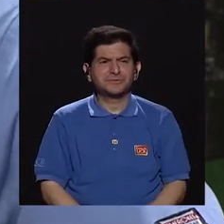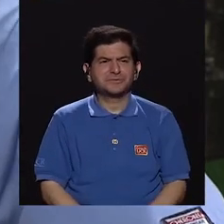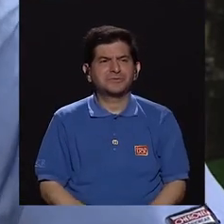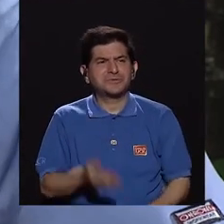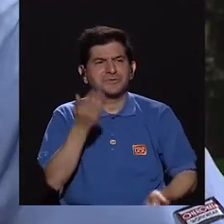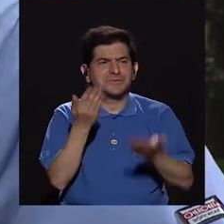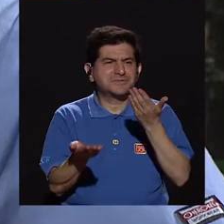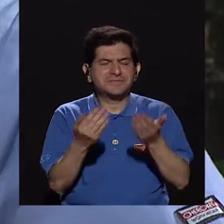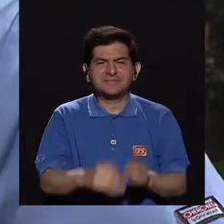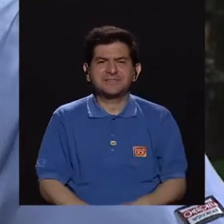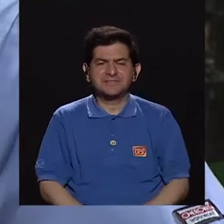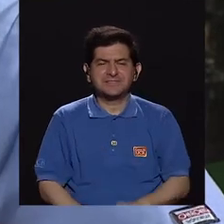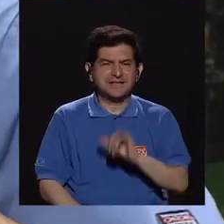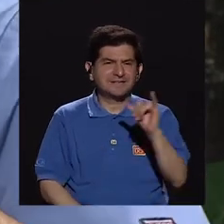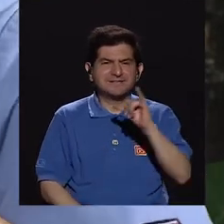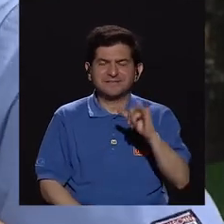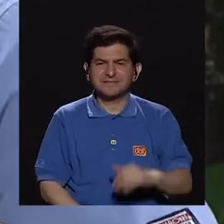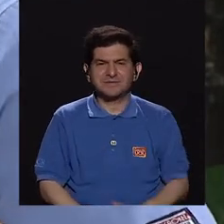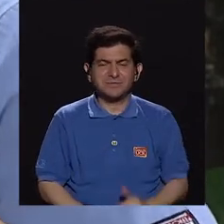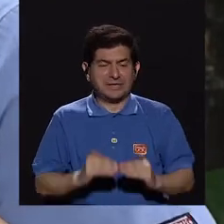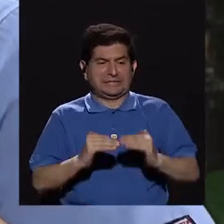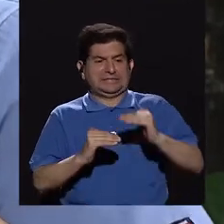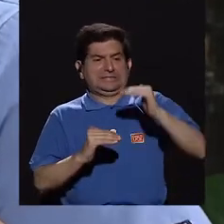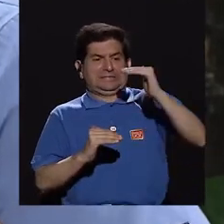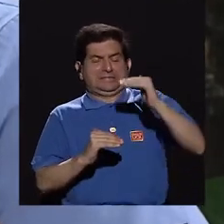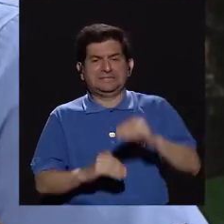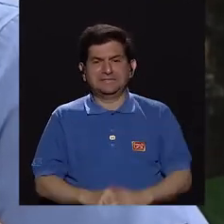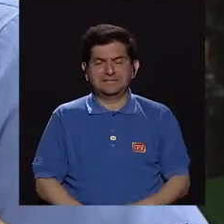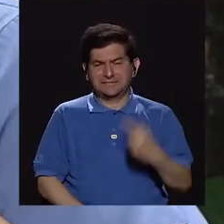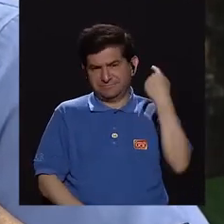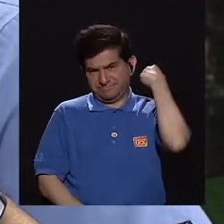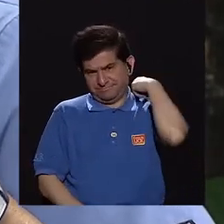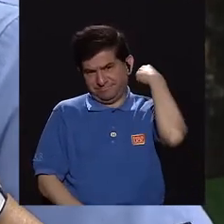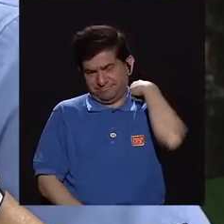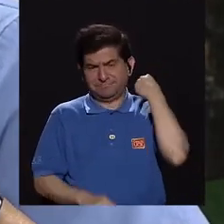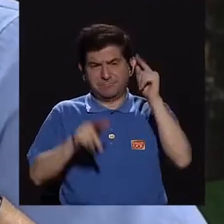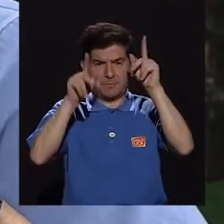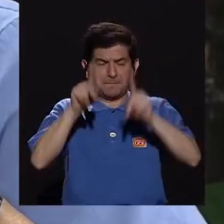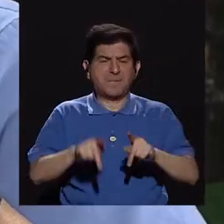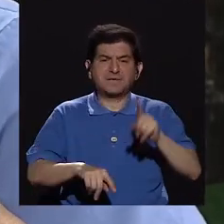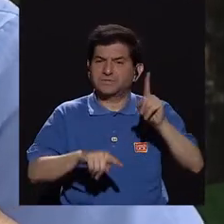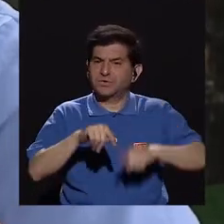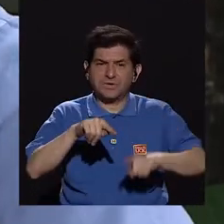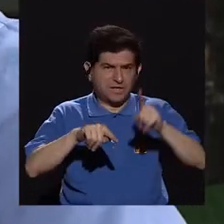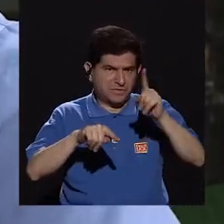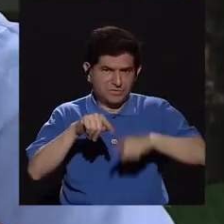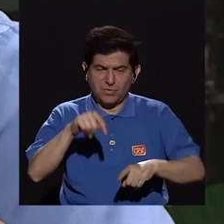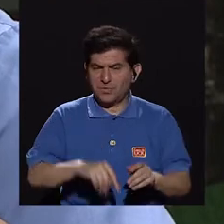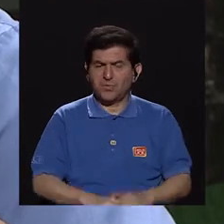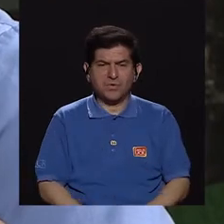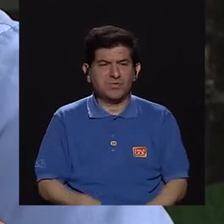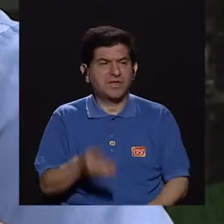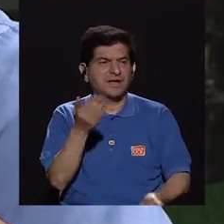a que haya un exceso también en la zona lumbar. Las personas que no logran,